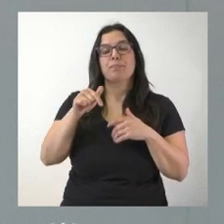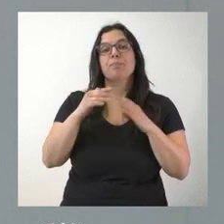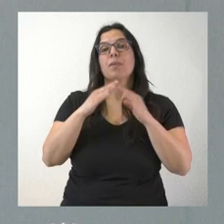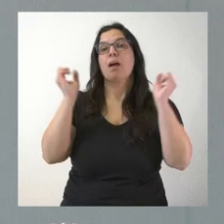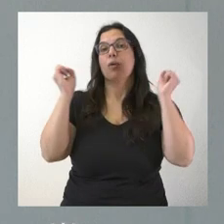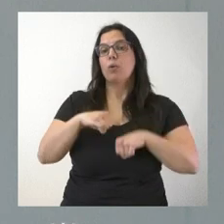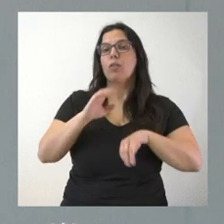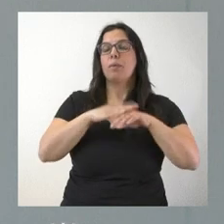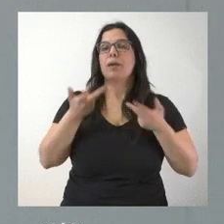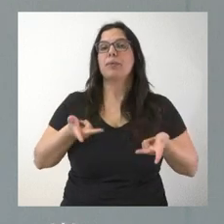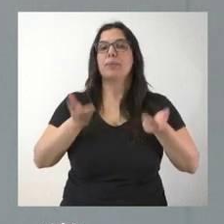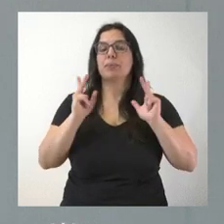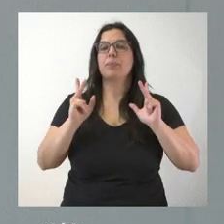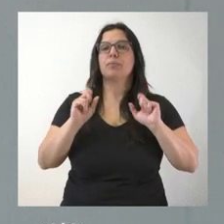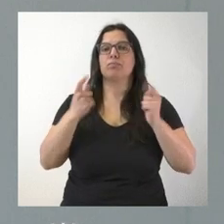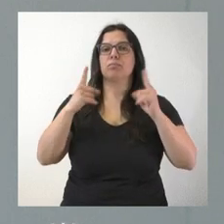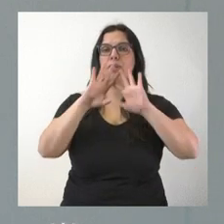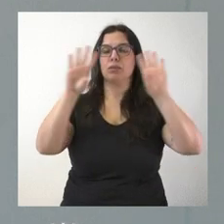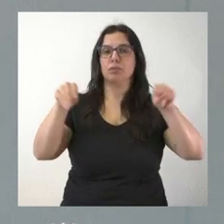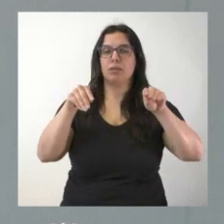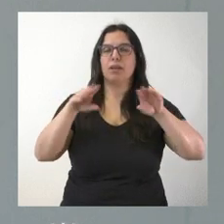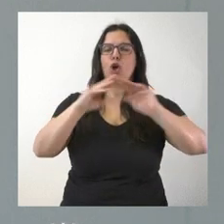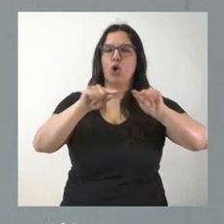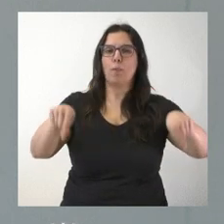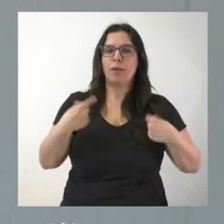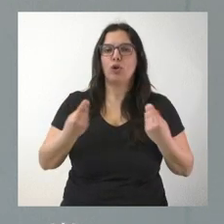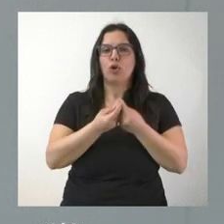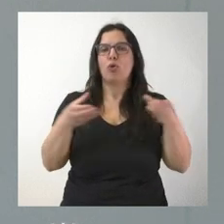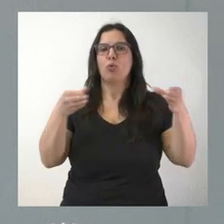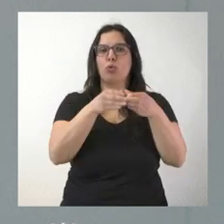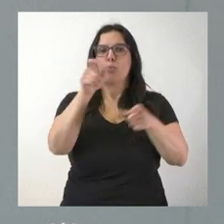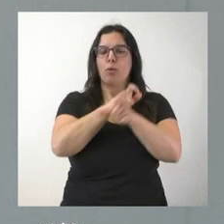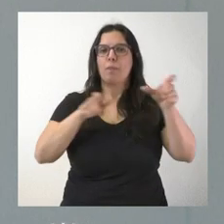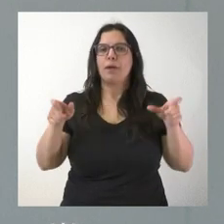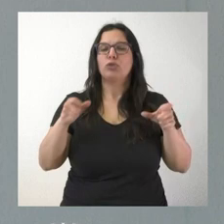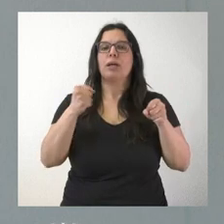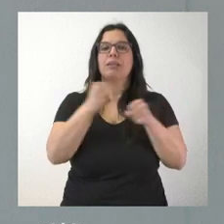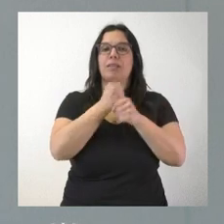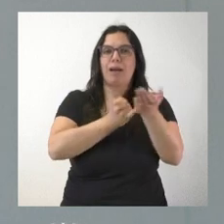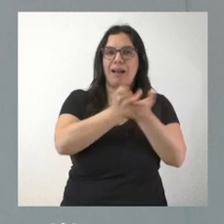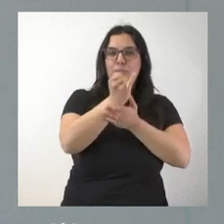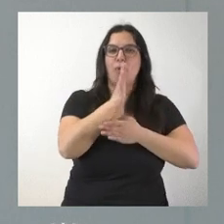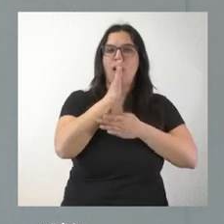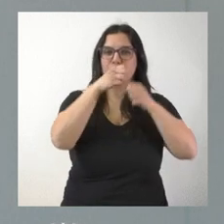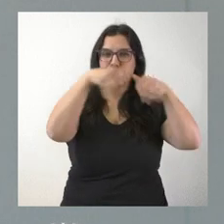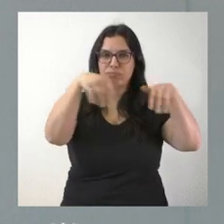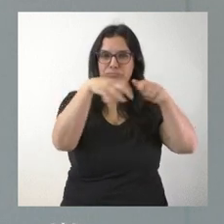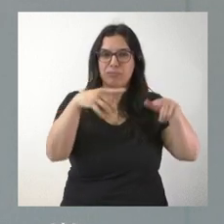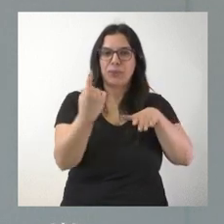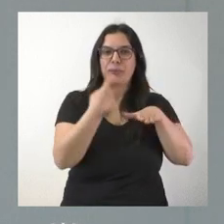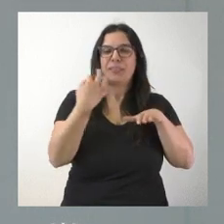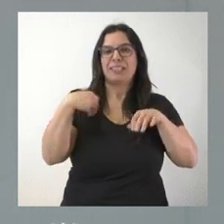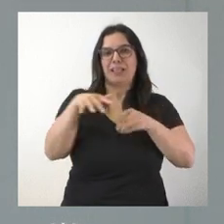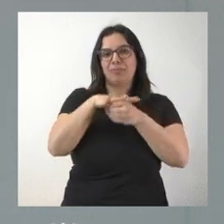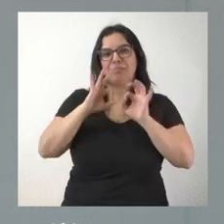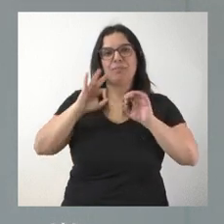para permitir a formalización de un convenio con la comunidad de regantes Las Vegas de al mar en Salamanca para el pilotaje